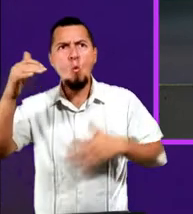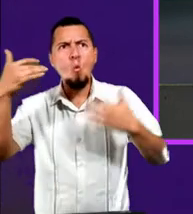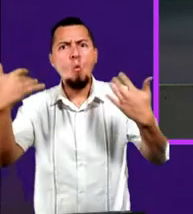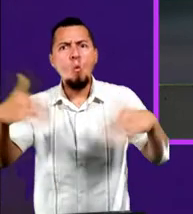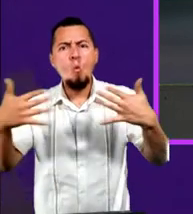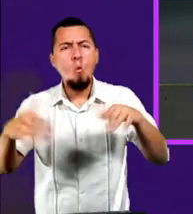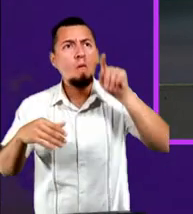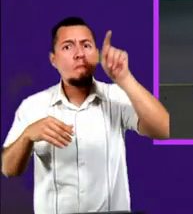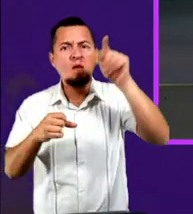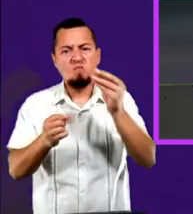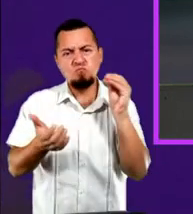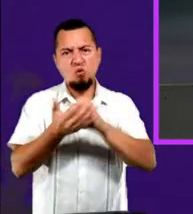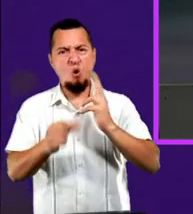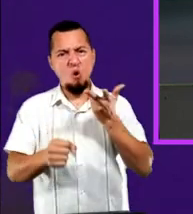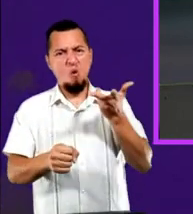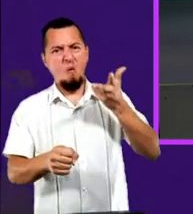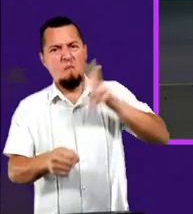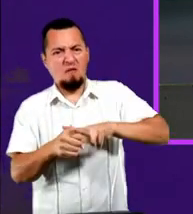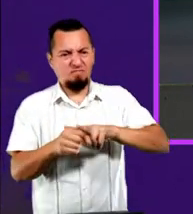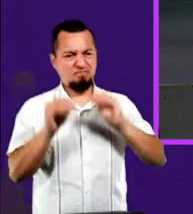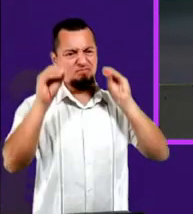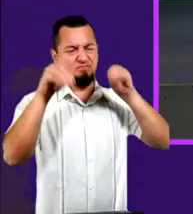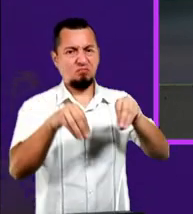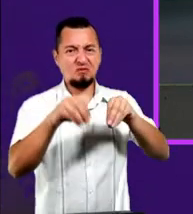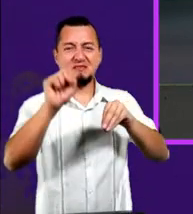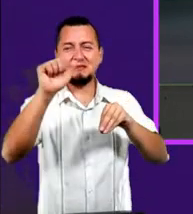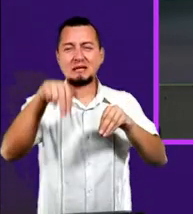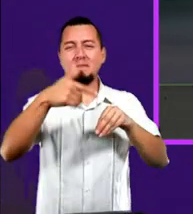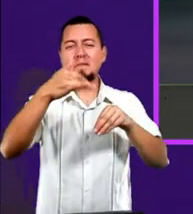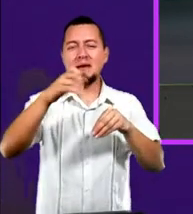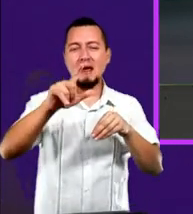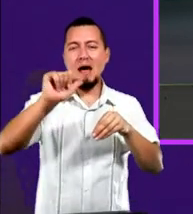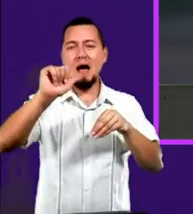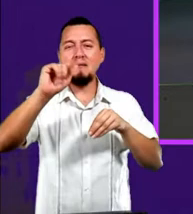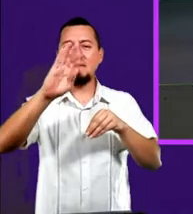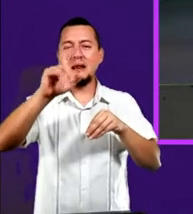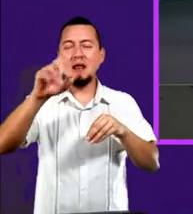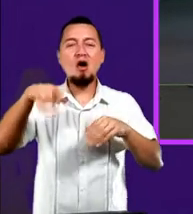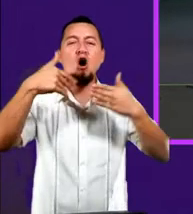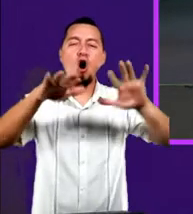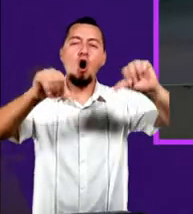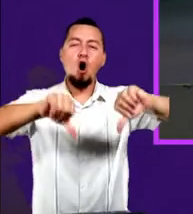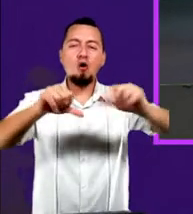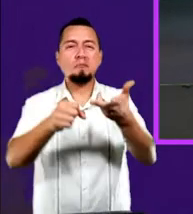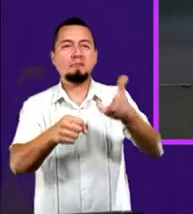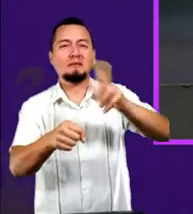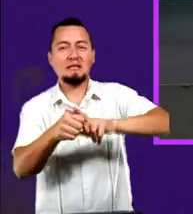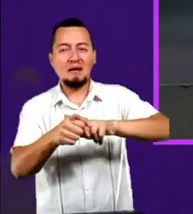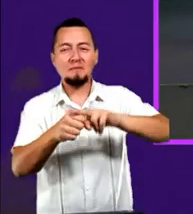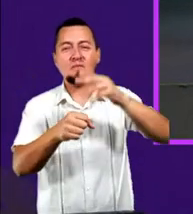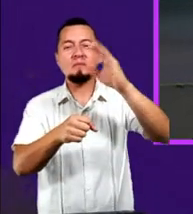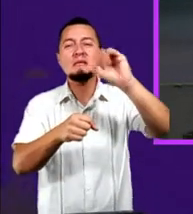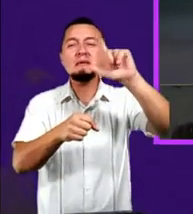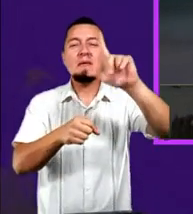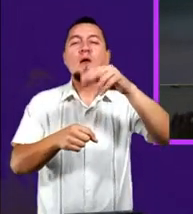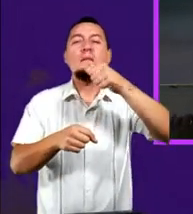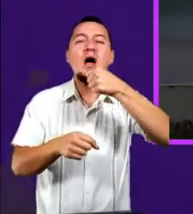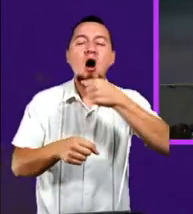es el hospital Fray Antonio Alcalde, con 1,000 camas, después de una peste en la que habían muerto